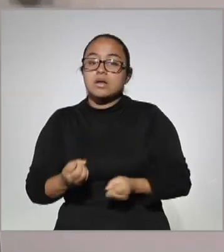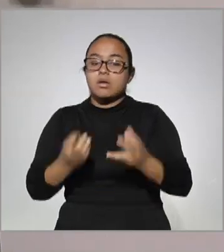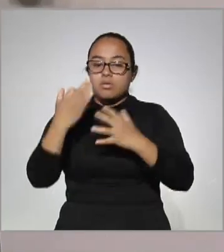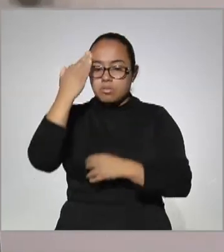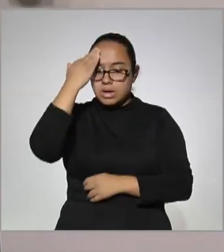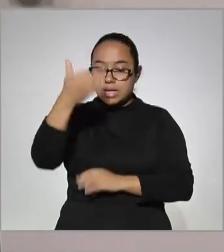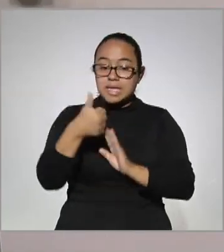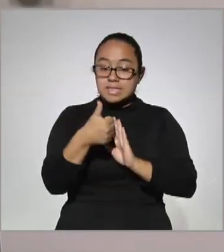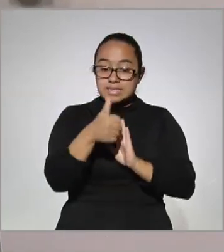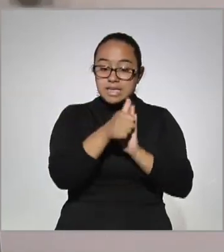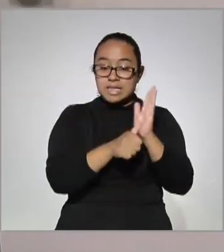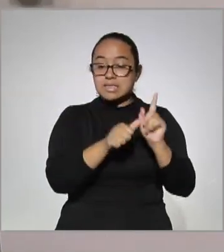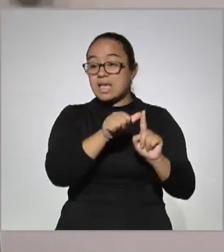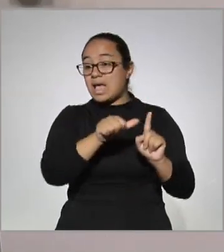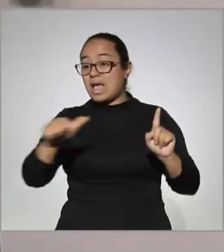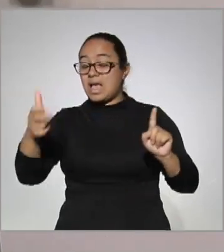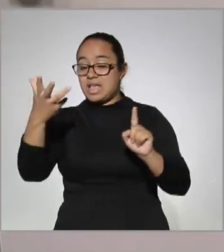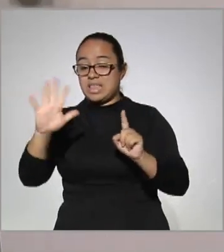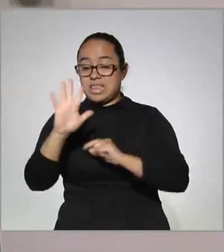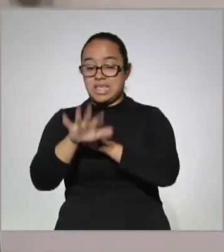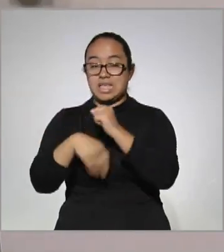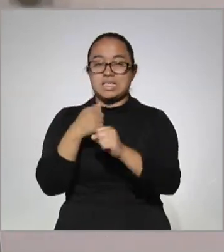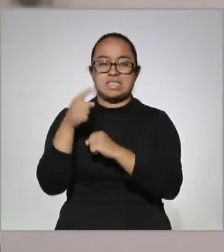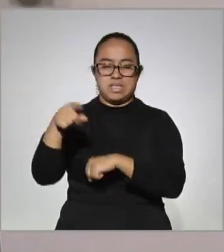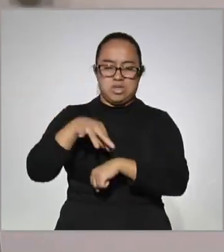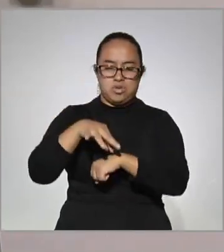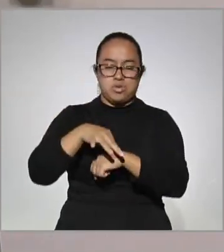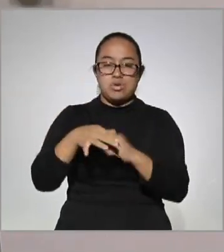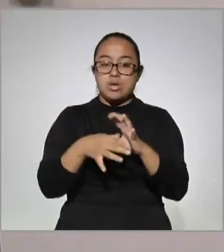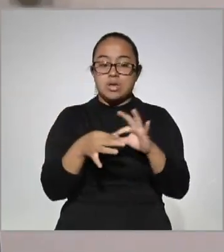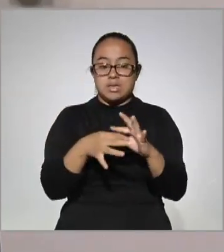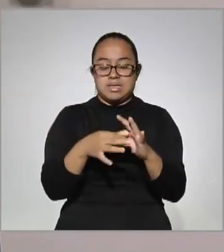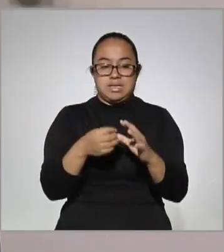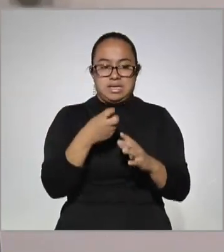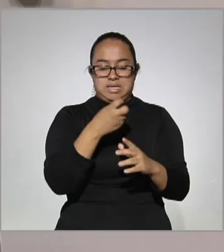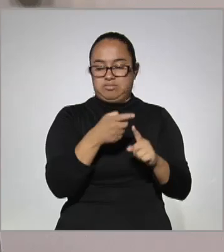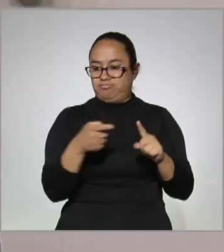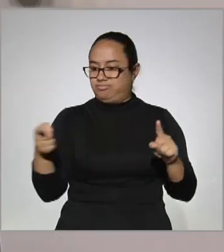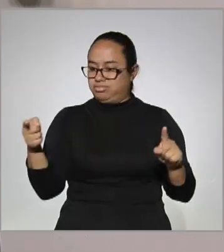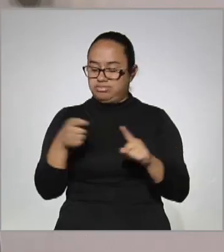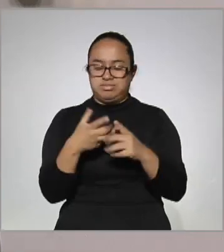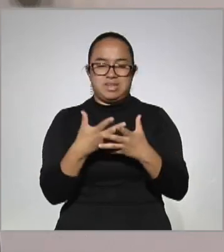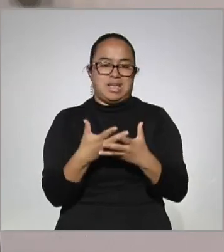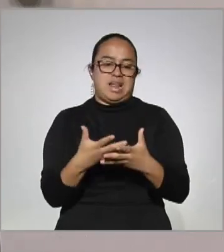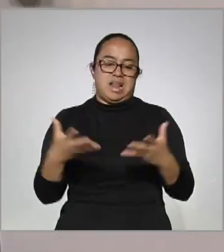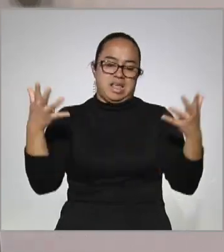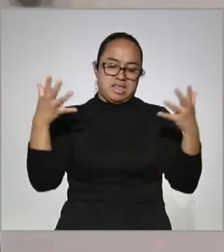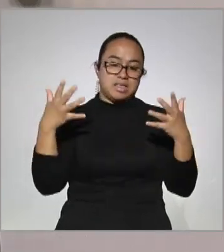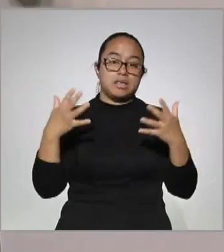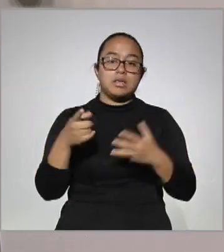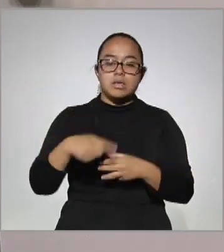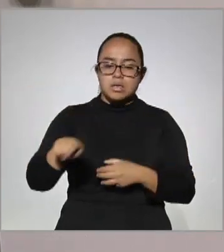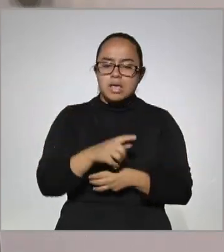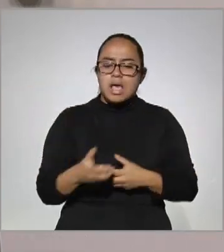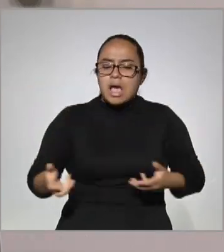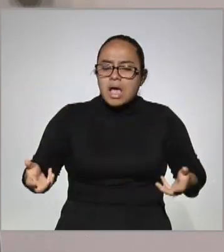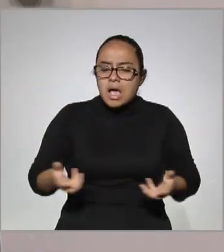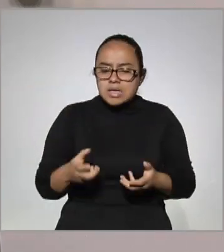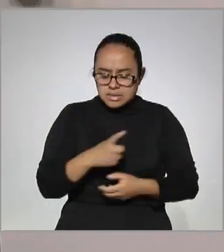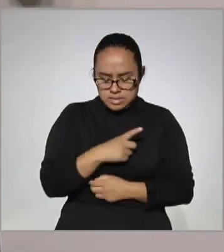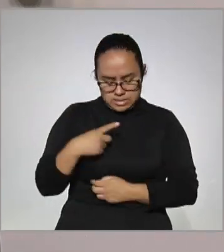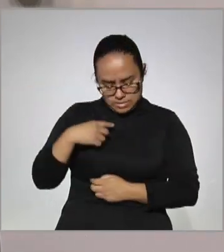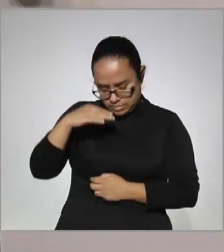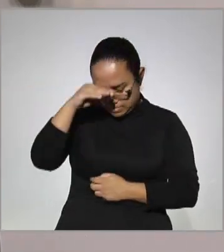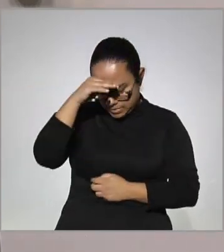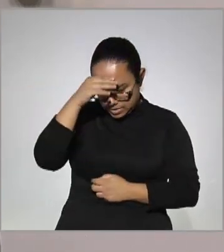meses hasta 10 años, hay, como dice la doctora, una ventana muy grande en donde podemos actuar. Y para que podamos actuar necesitamos la conciencia de